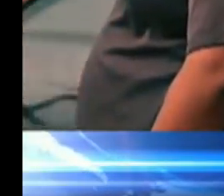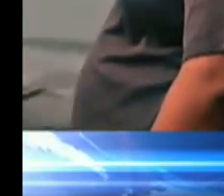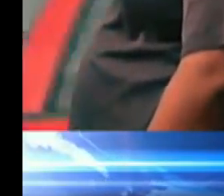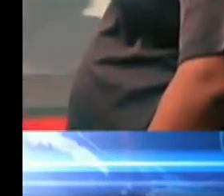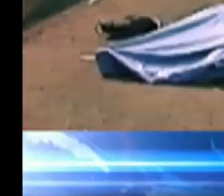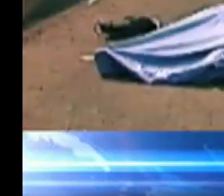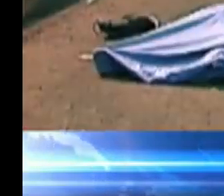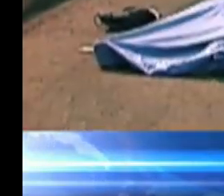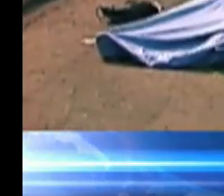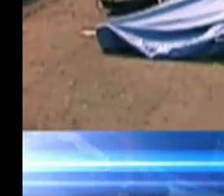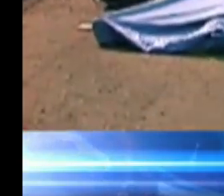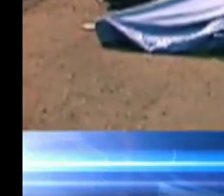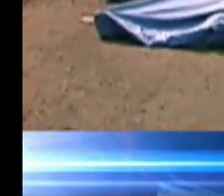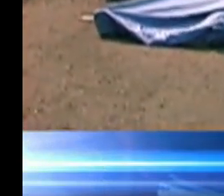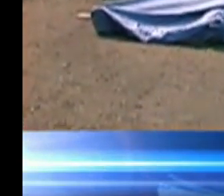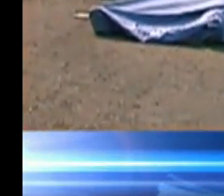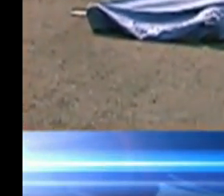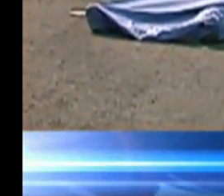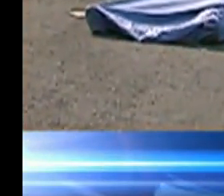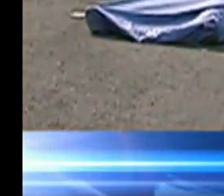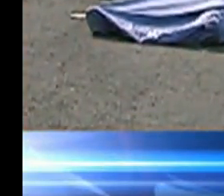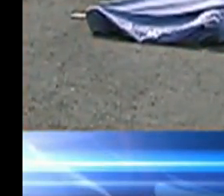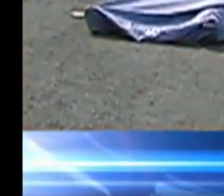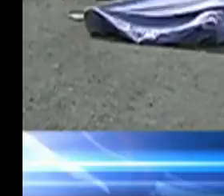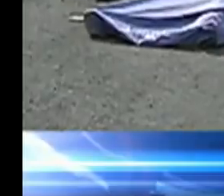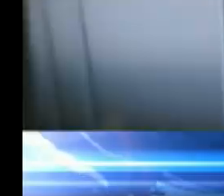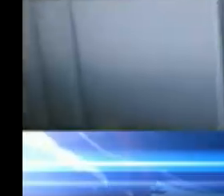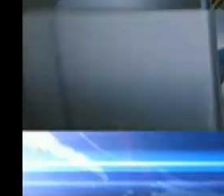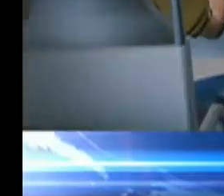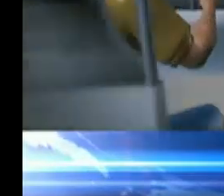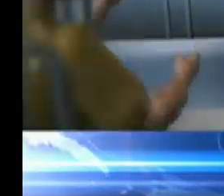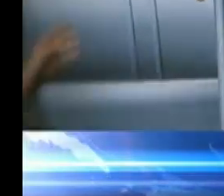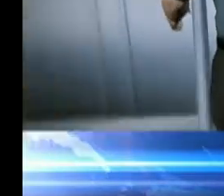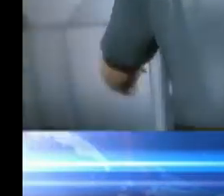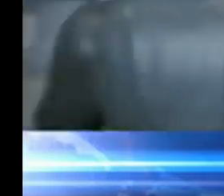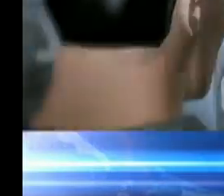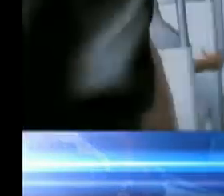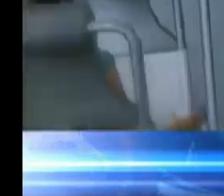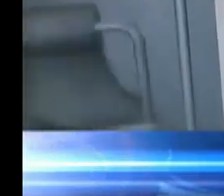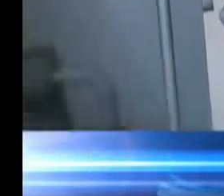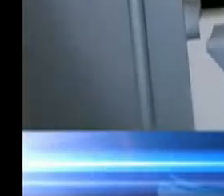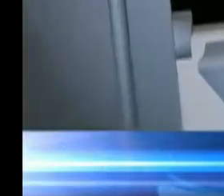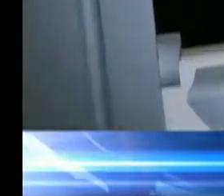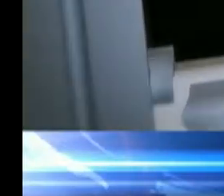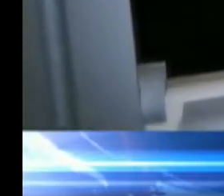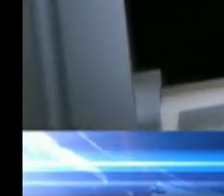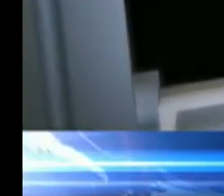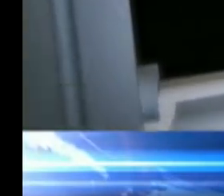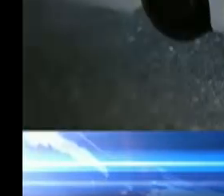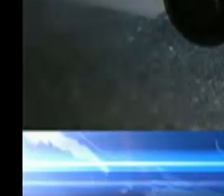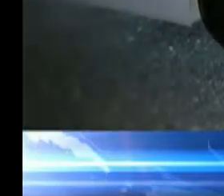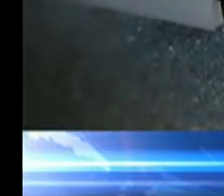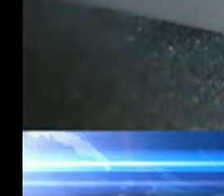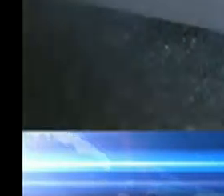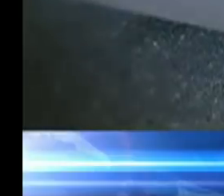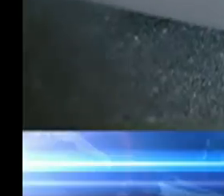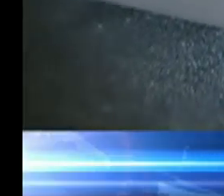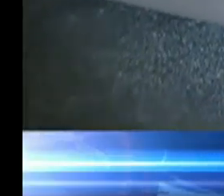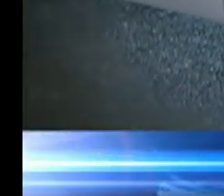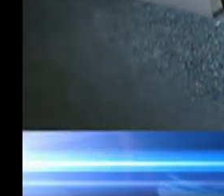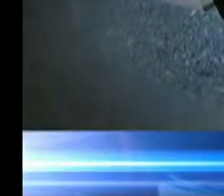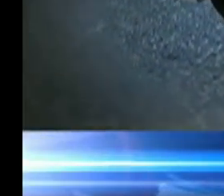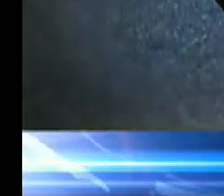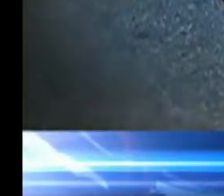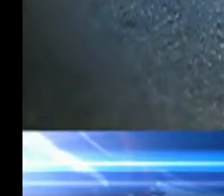Joven muere al ser aparentemente lanzado desde un bus en movimiento por delincuentes que asaltaban a los pasajeros. Un